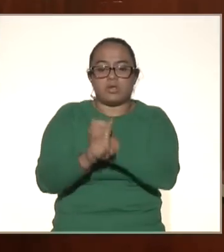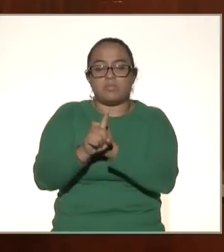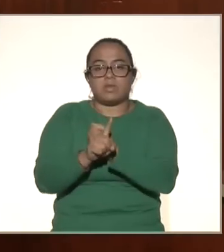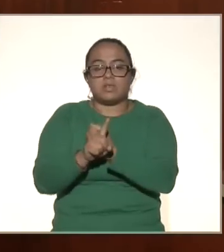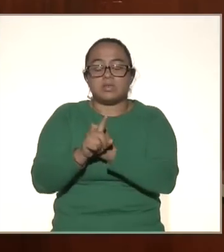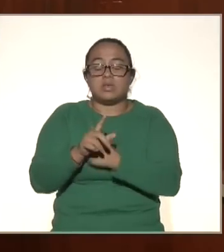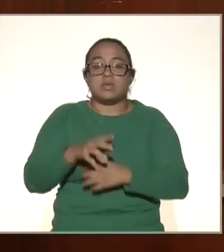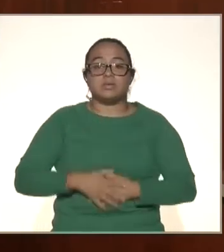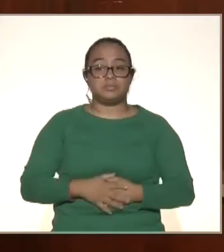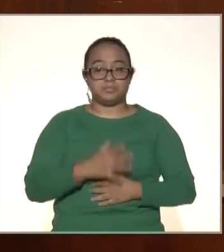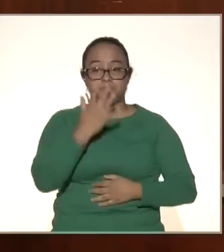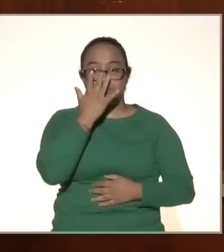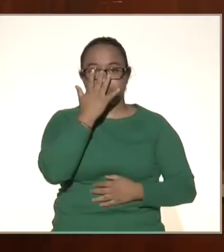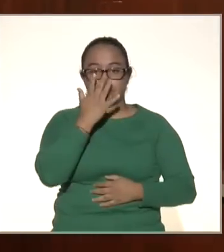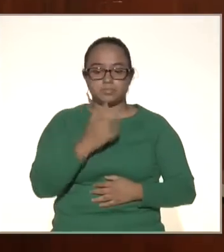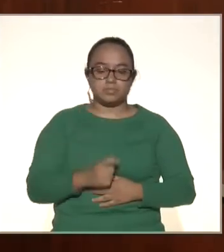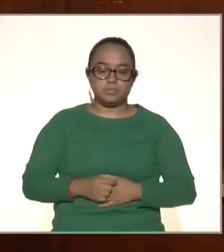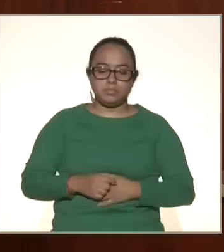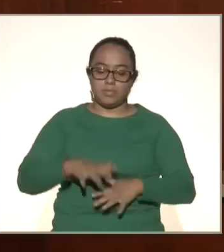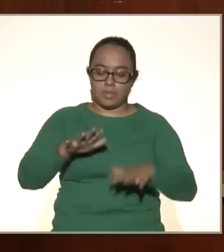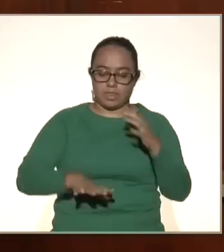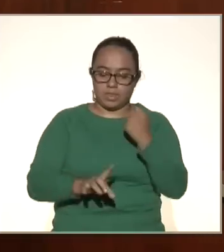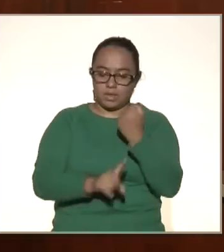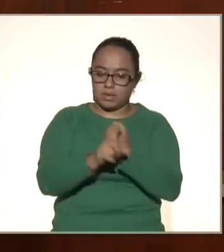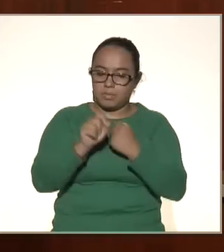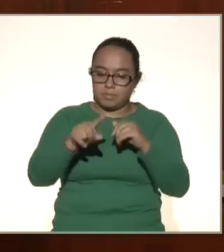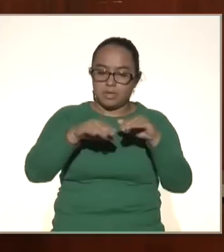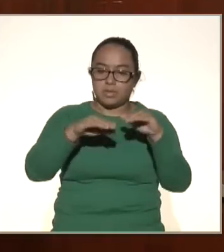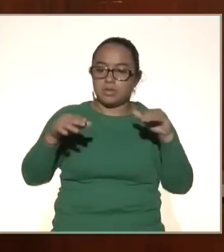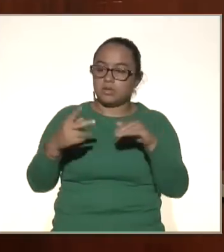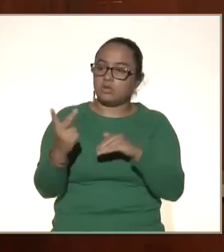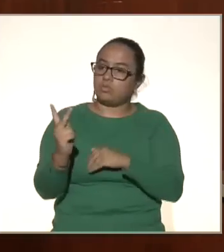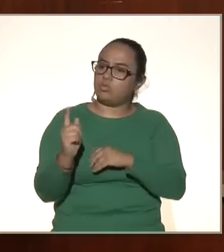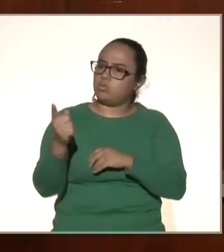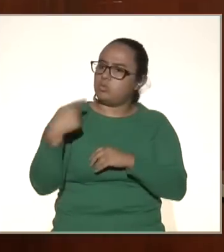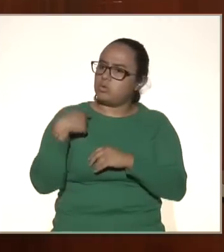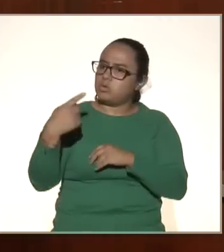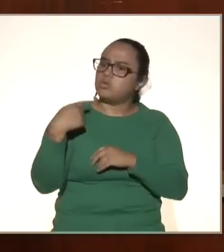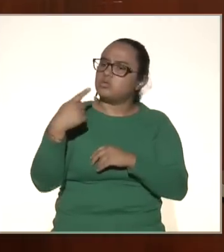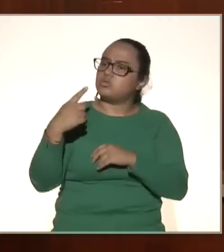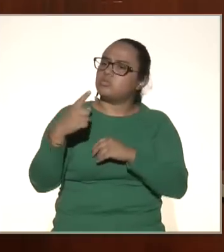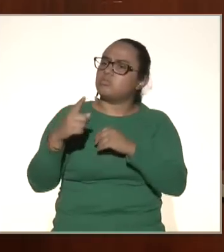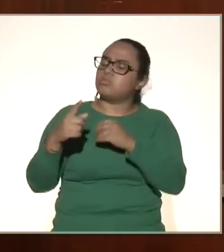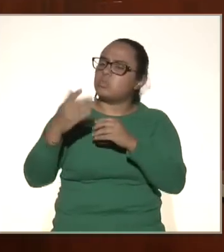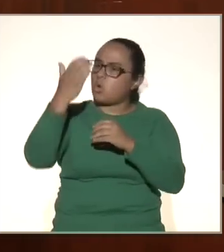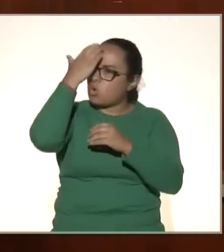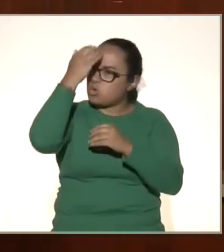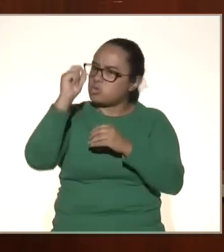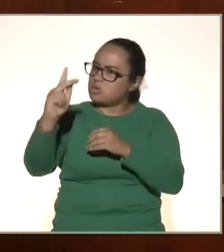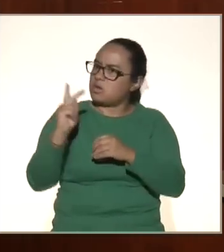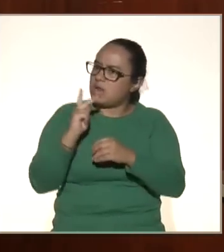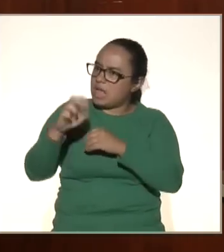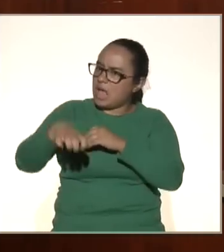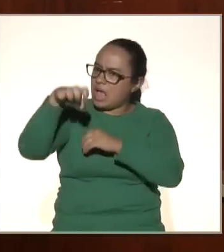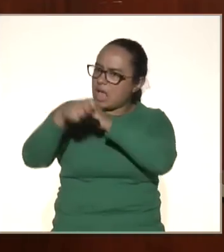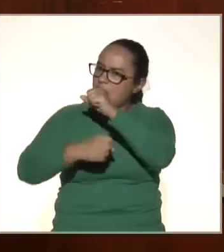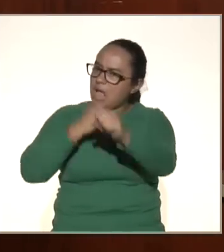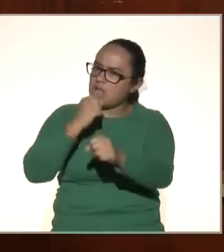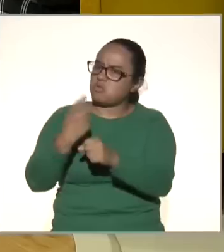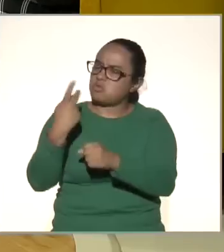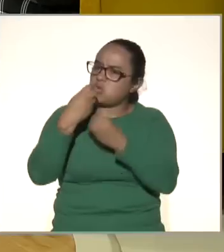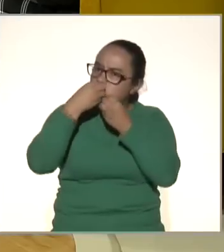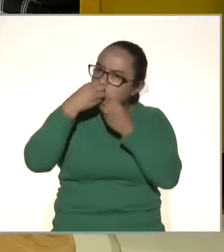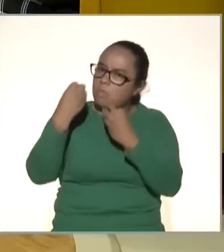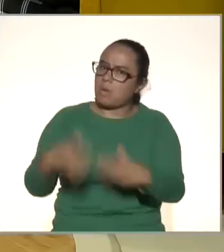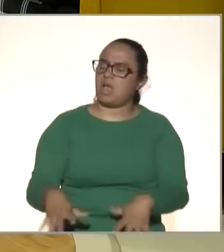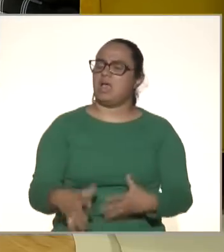porque es al mismo nivel. Se conocieron en un tiempo, fueron afines en un tiempo y la están pasando padre. Exactamente,